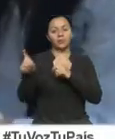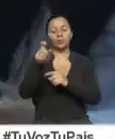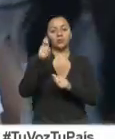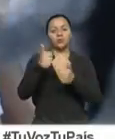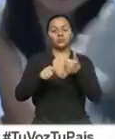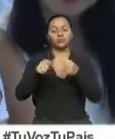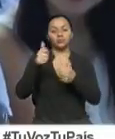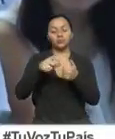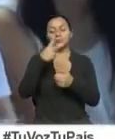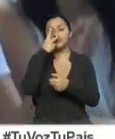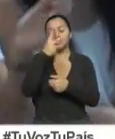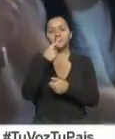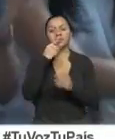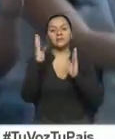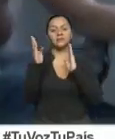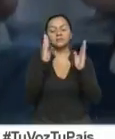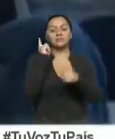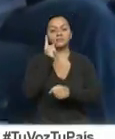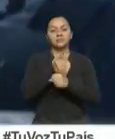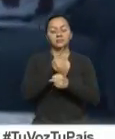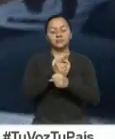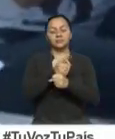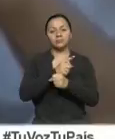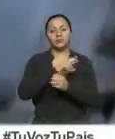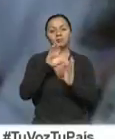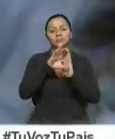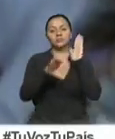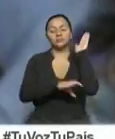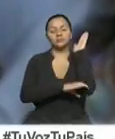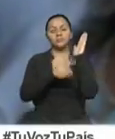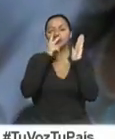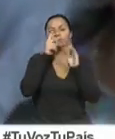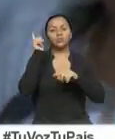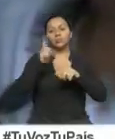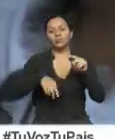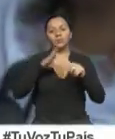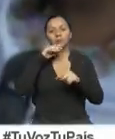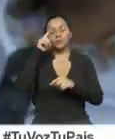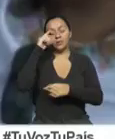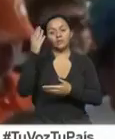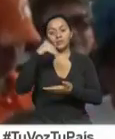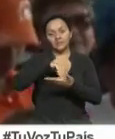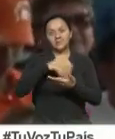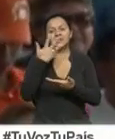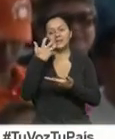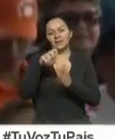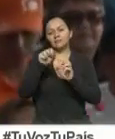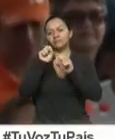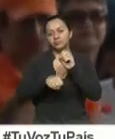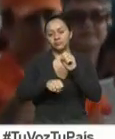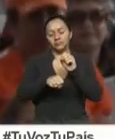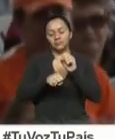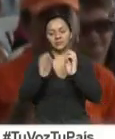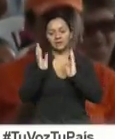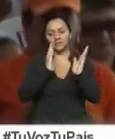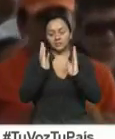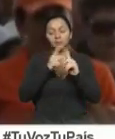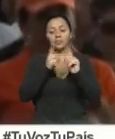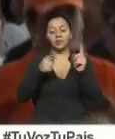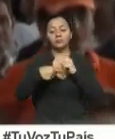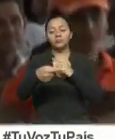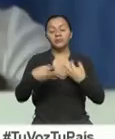la disposición transitoria de la enmienda de la Constitución que impide la participación del presidente Rafael Correa en las elecciones de febrero